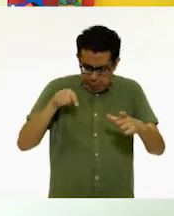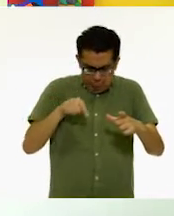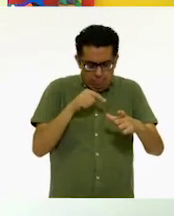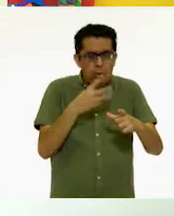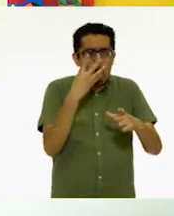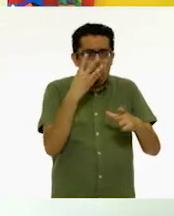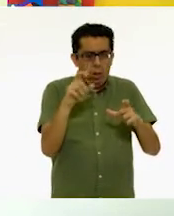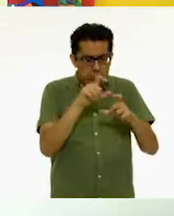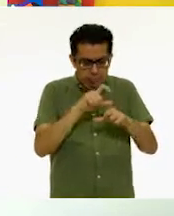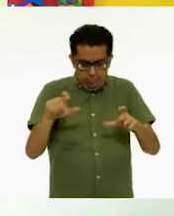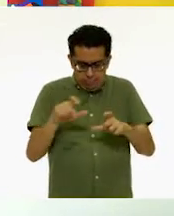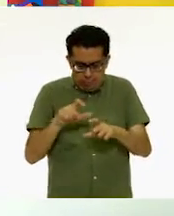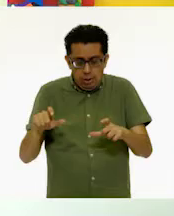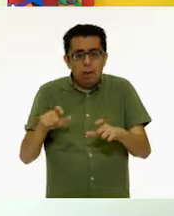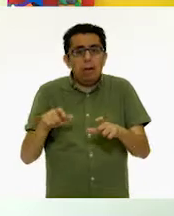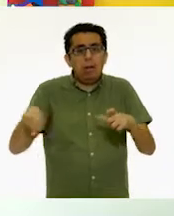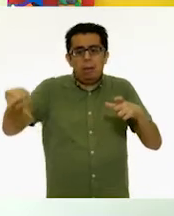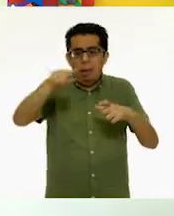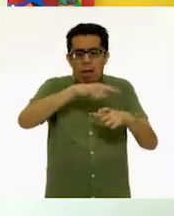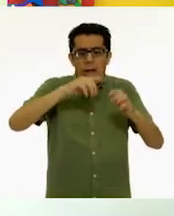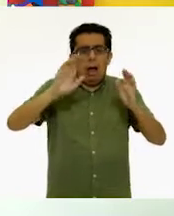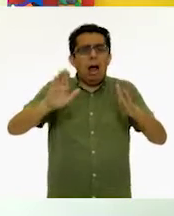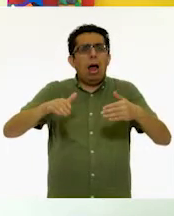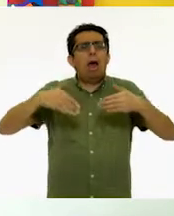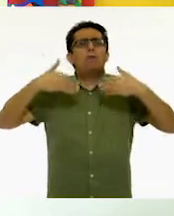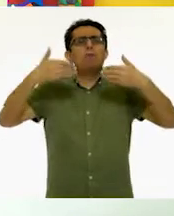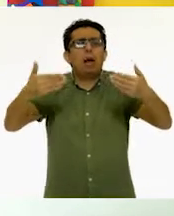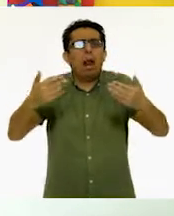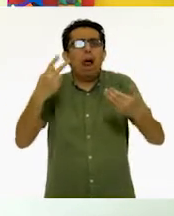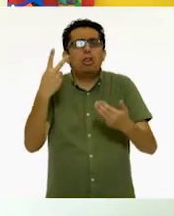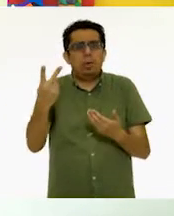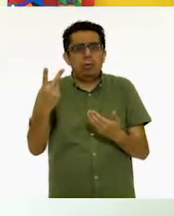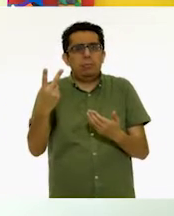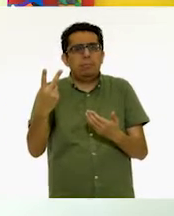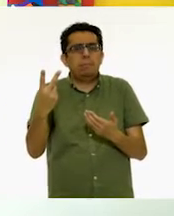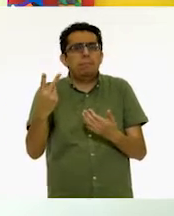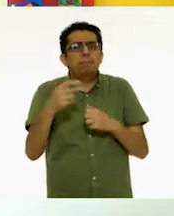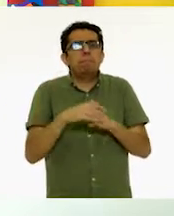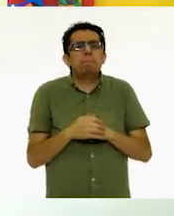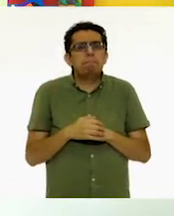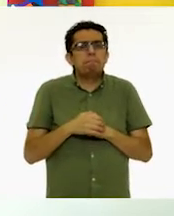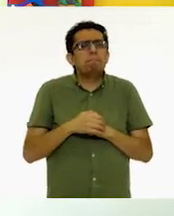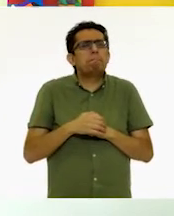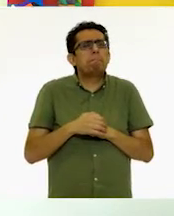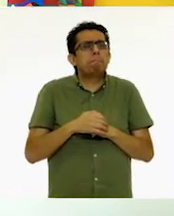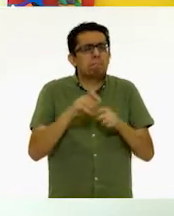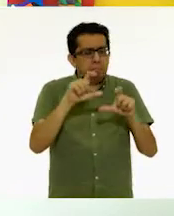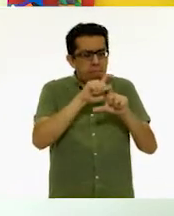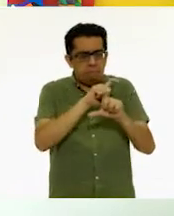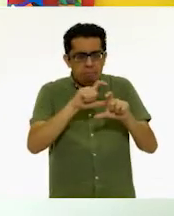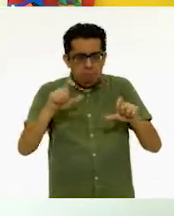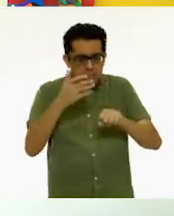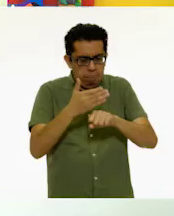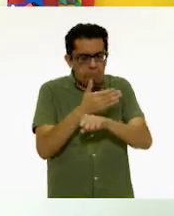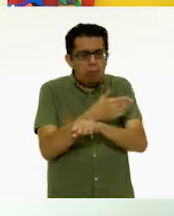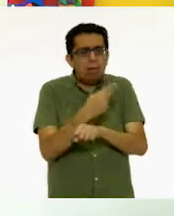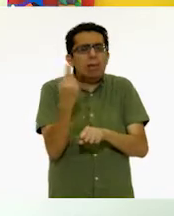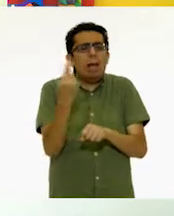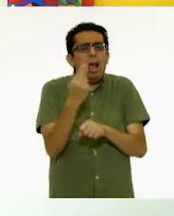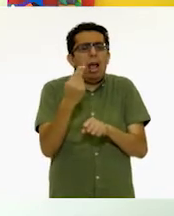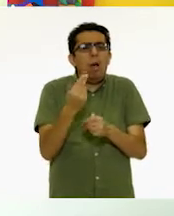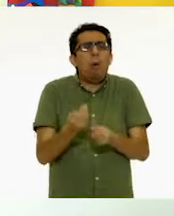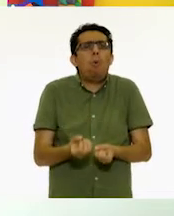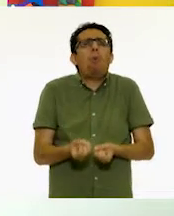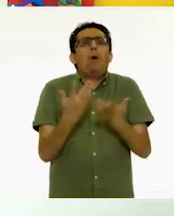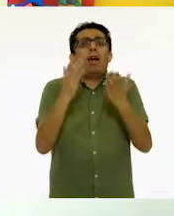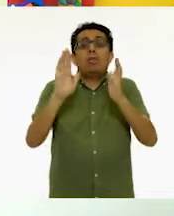y fuera del aro 2 bloques, ¿cuántos bloques necesitamos fuera del aro para tener